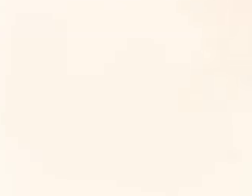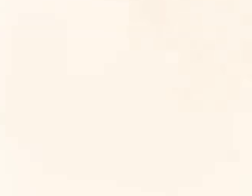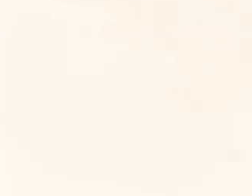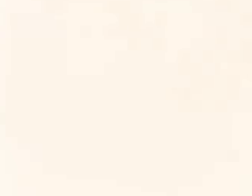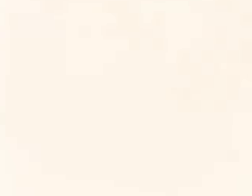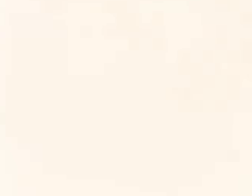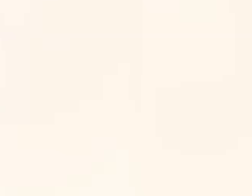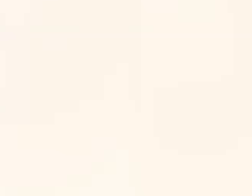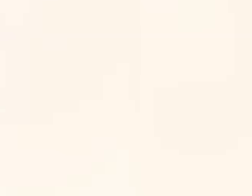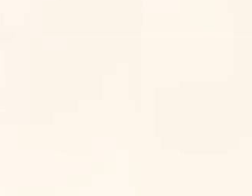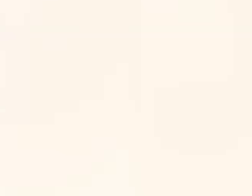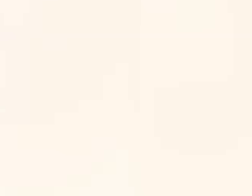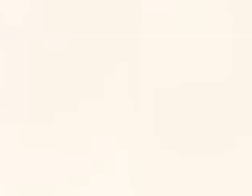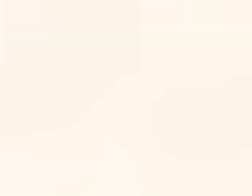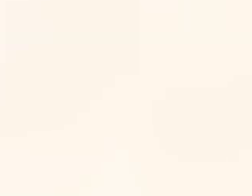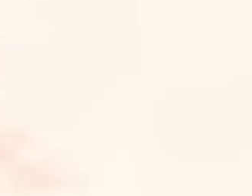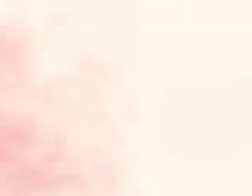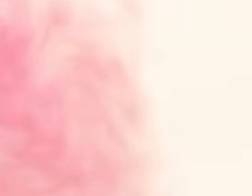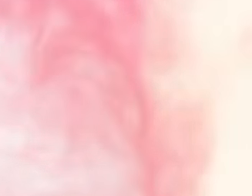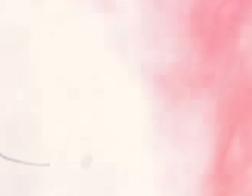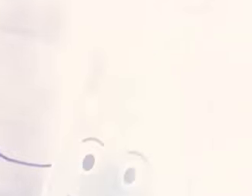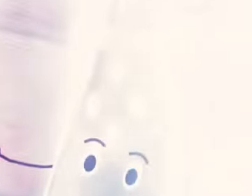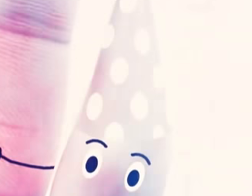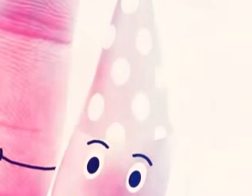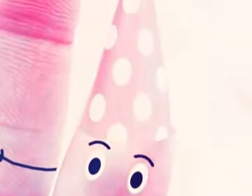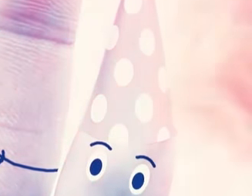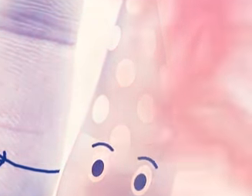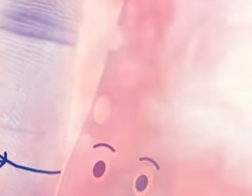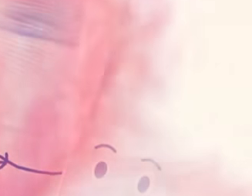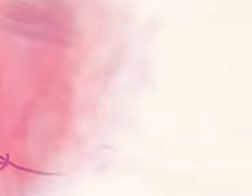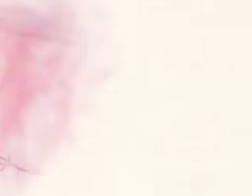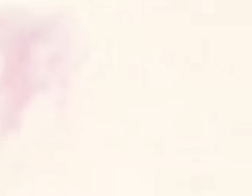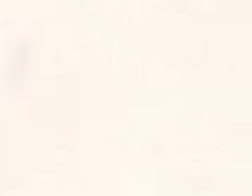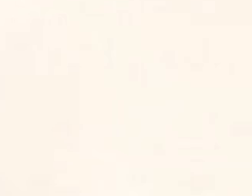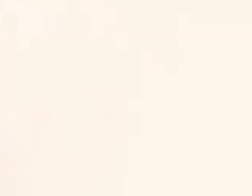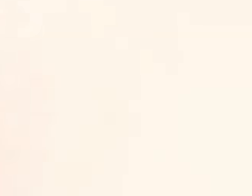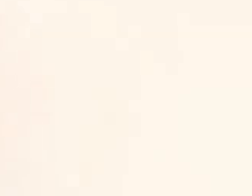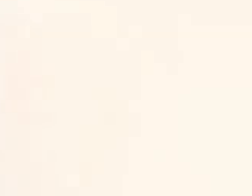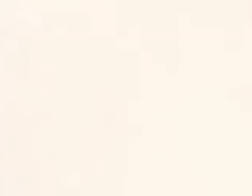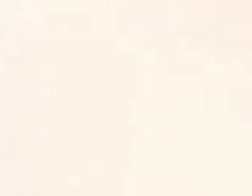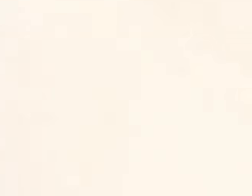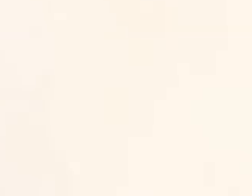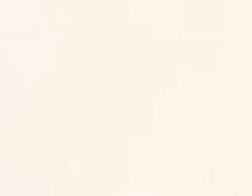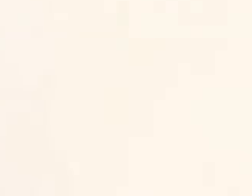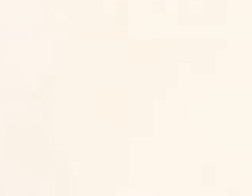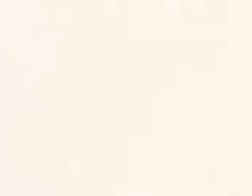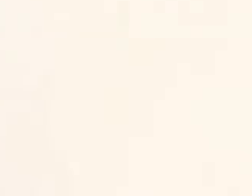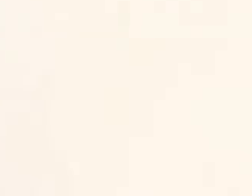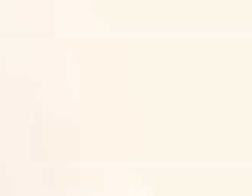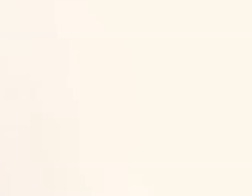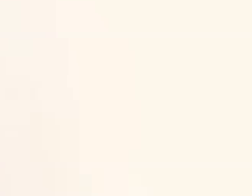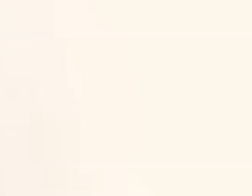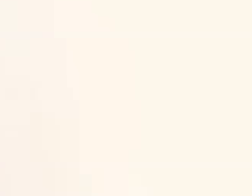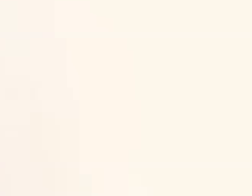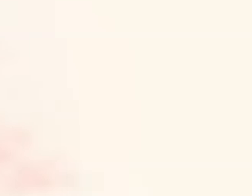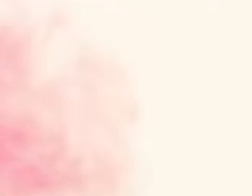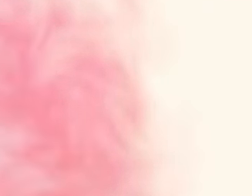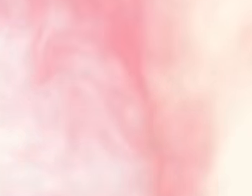Hablar de cualquier tema contigo. Compartir momentos juntos. Estar locos el uno por el